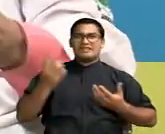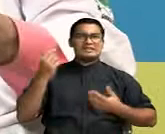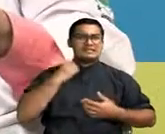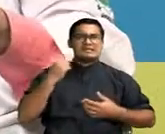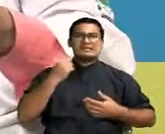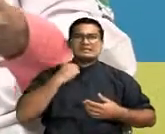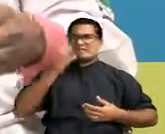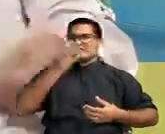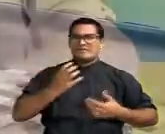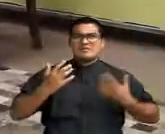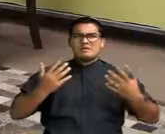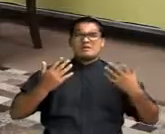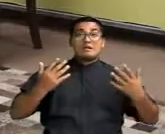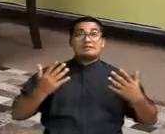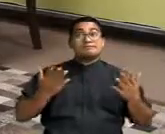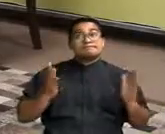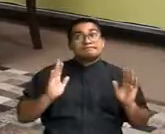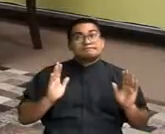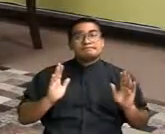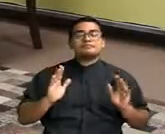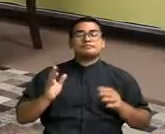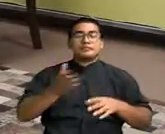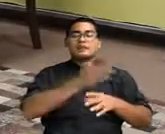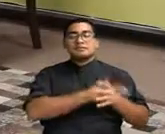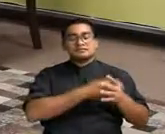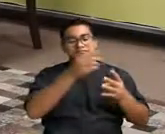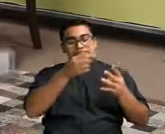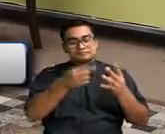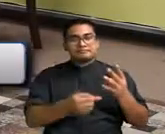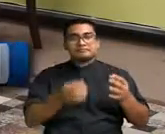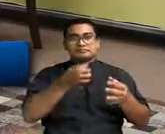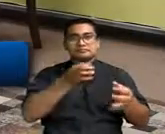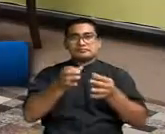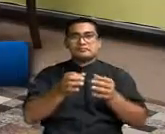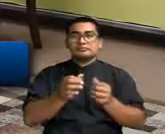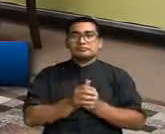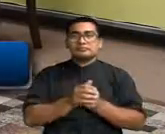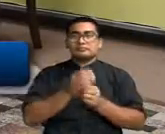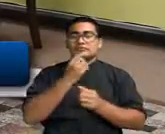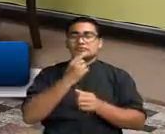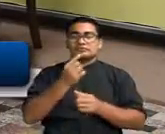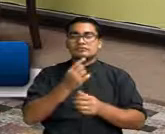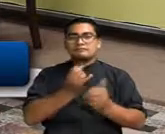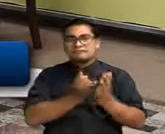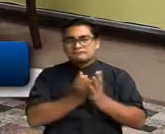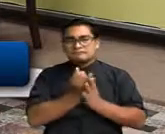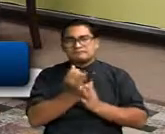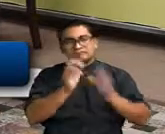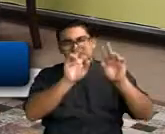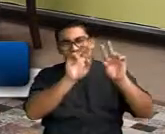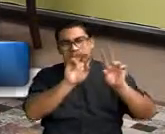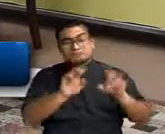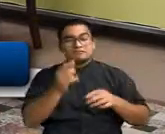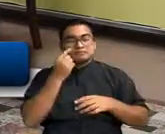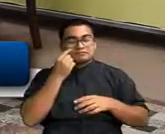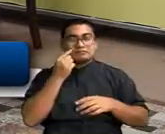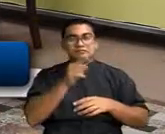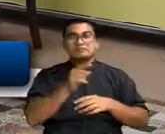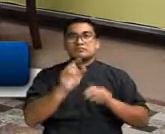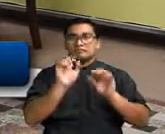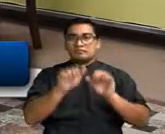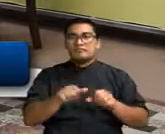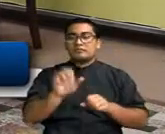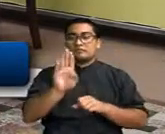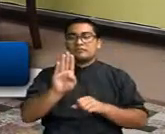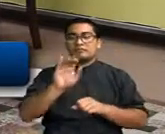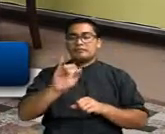y tenemos los otros que le mencioné anteriormente, pues podemos empezar a estudiar el caso y podemos llegar a una conclusión de un trastorno